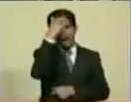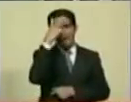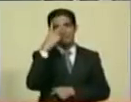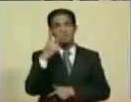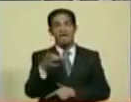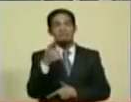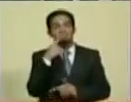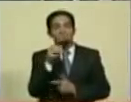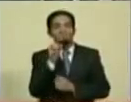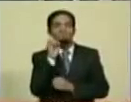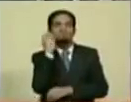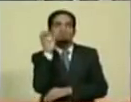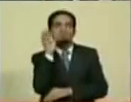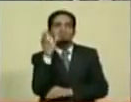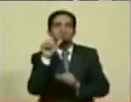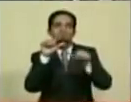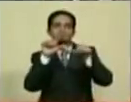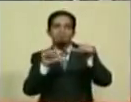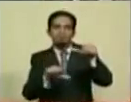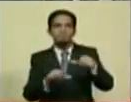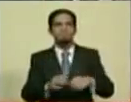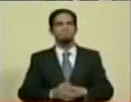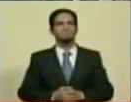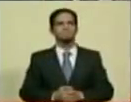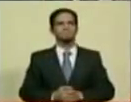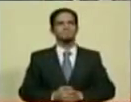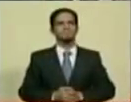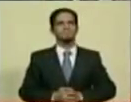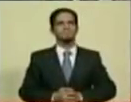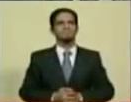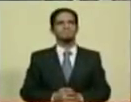ofrecer declaraciones de interés al país.